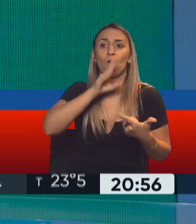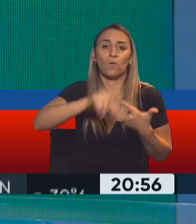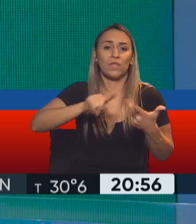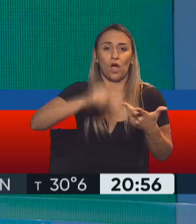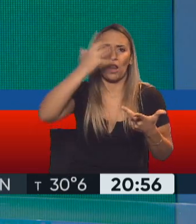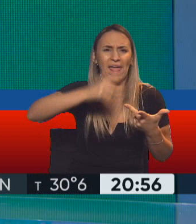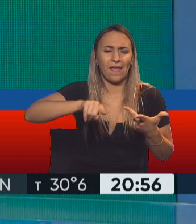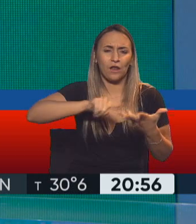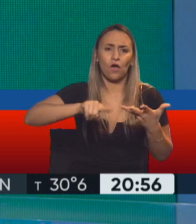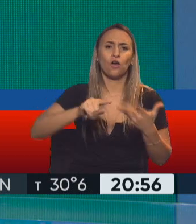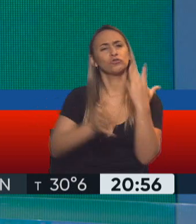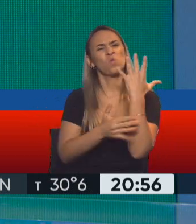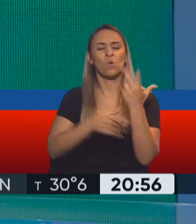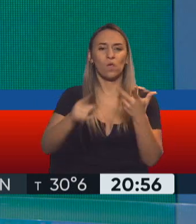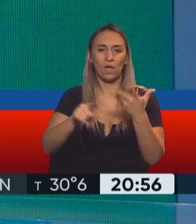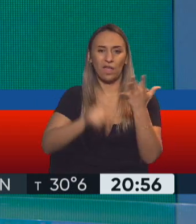negro